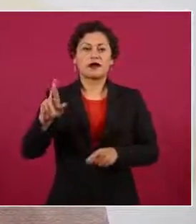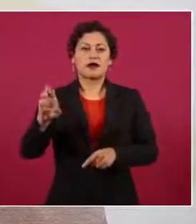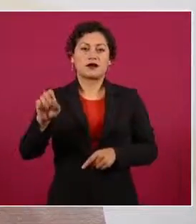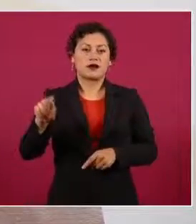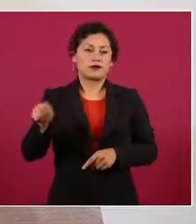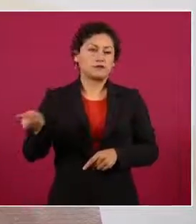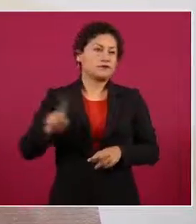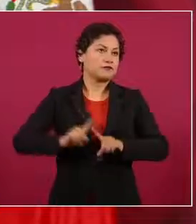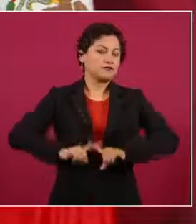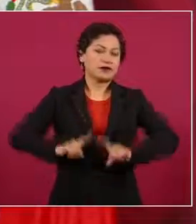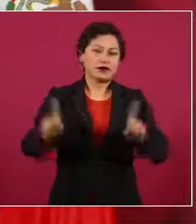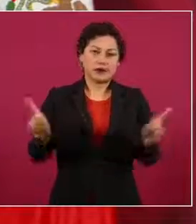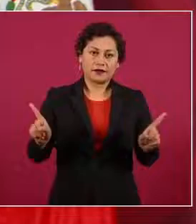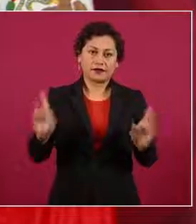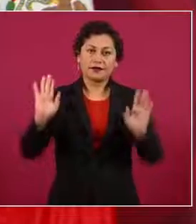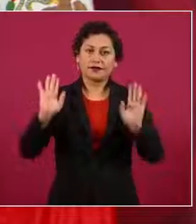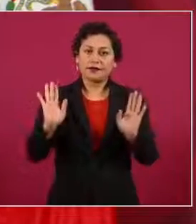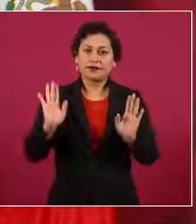ahí